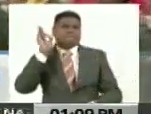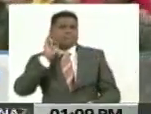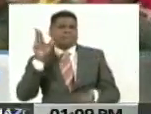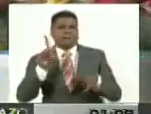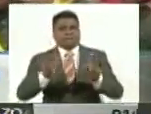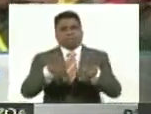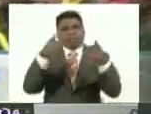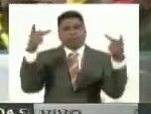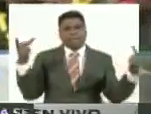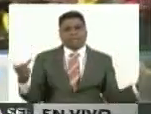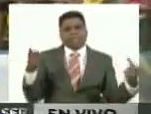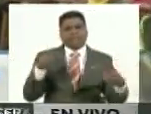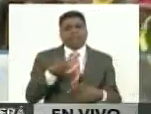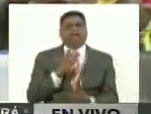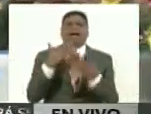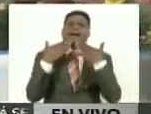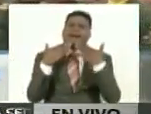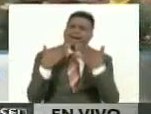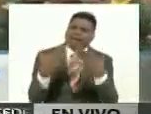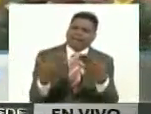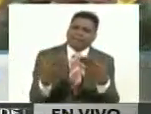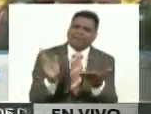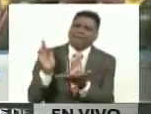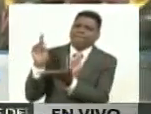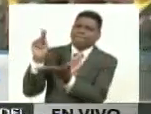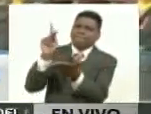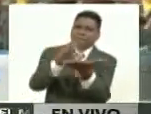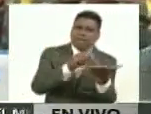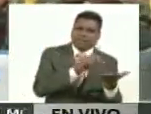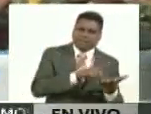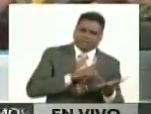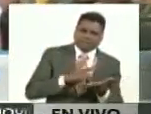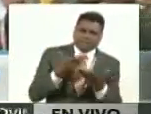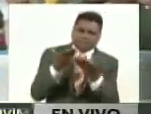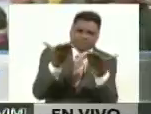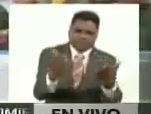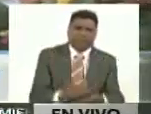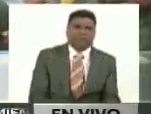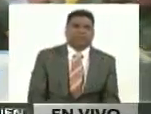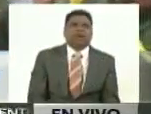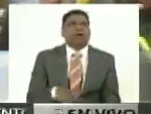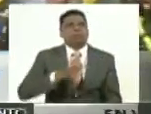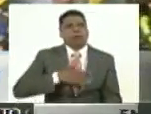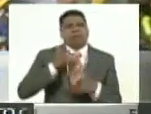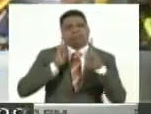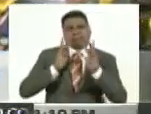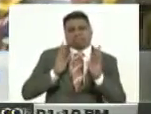les agradecemos su presencia. Puede mandar a discreción.